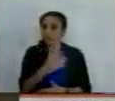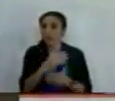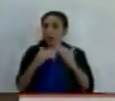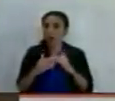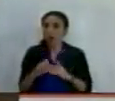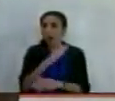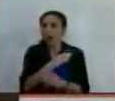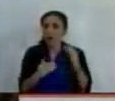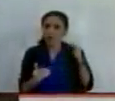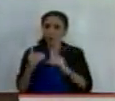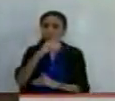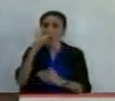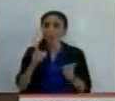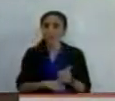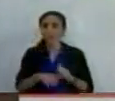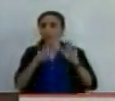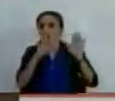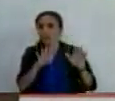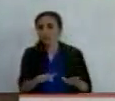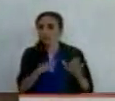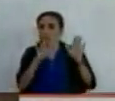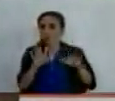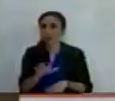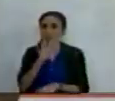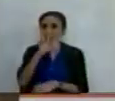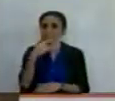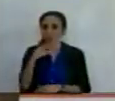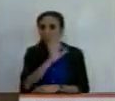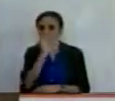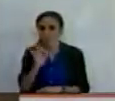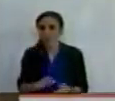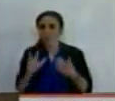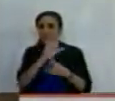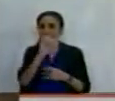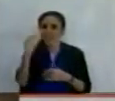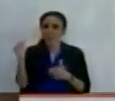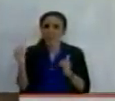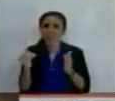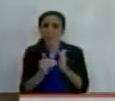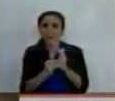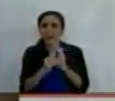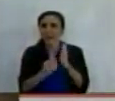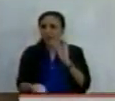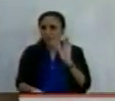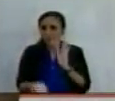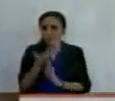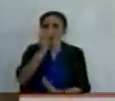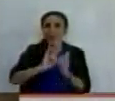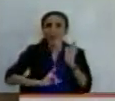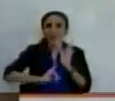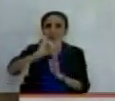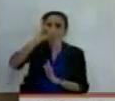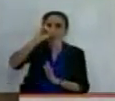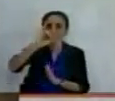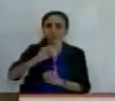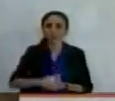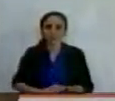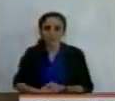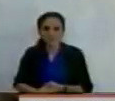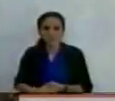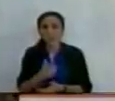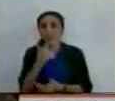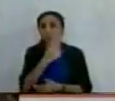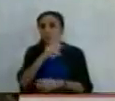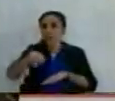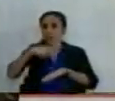llegó a 1995 y la calculan en 300.000 para finales de este año eso lo dice el nazi